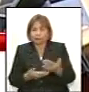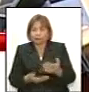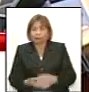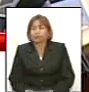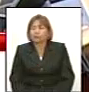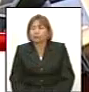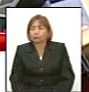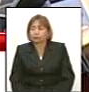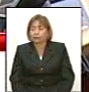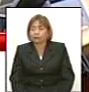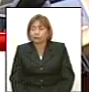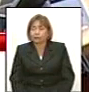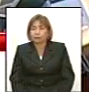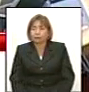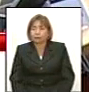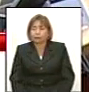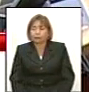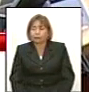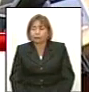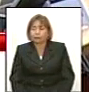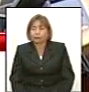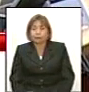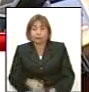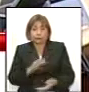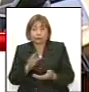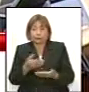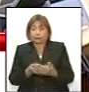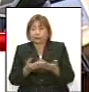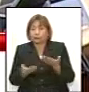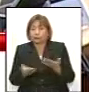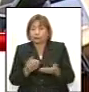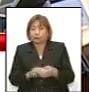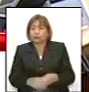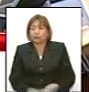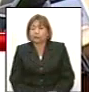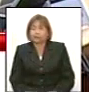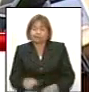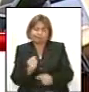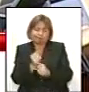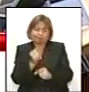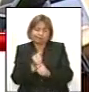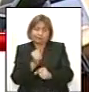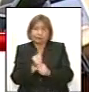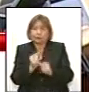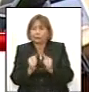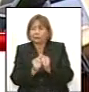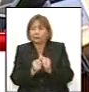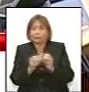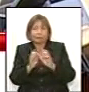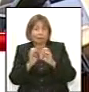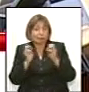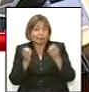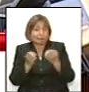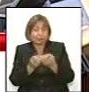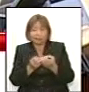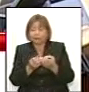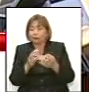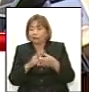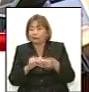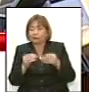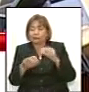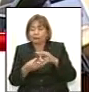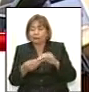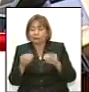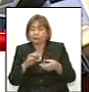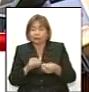conmemorativo. Tomo también además la sugerencia de trabajar con el equipo que ve el tema de centros históricos, como a través